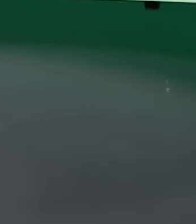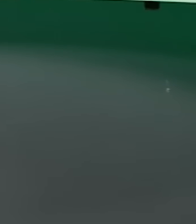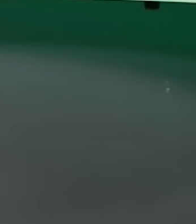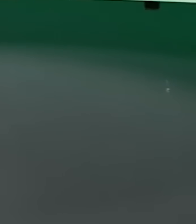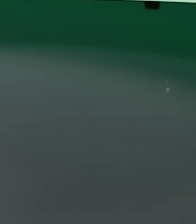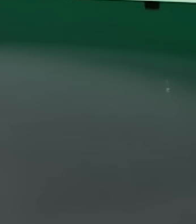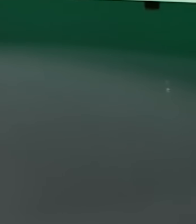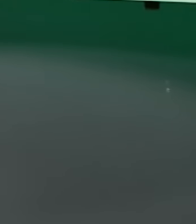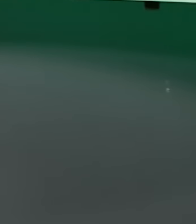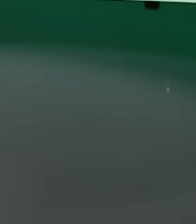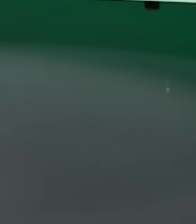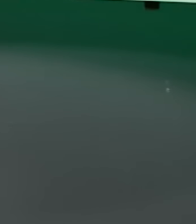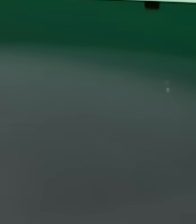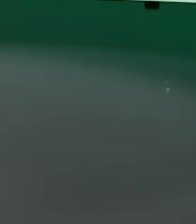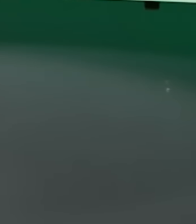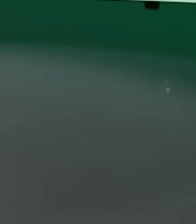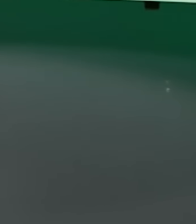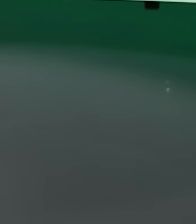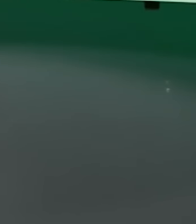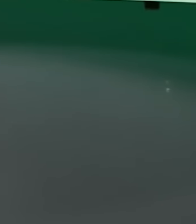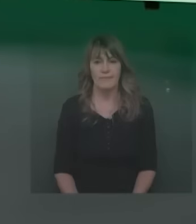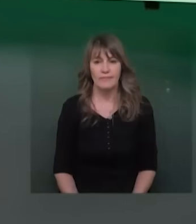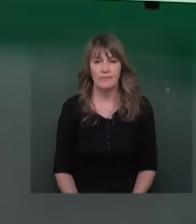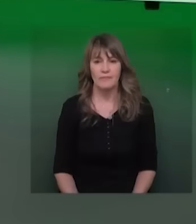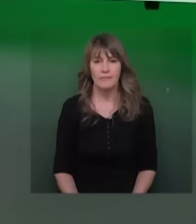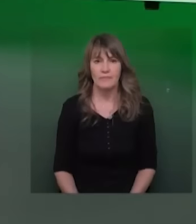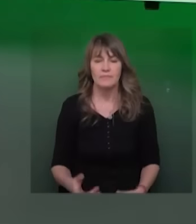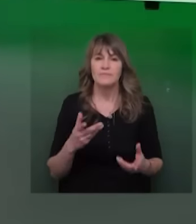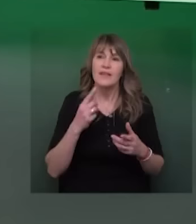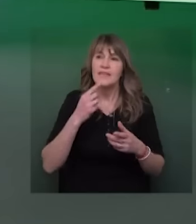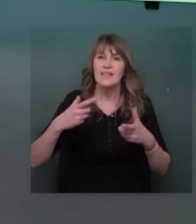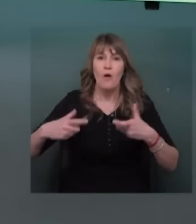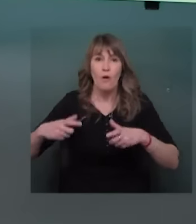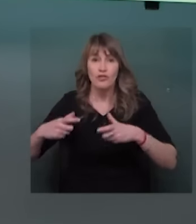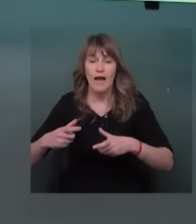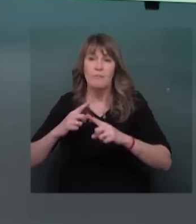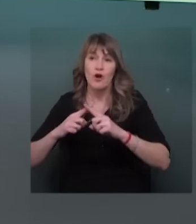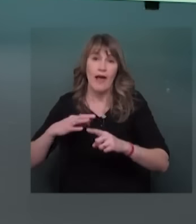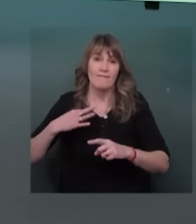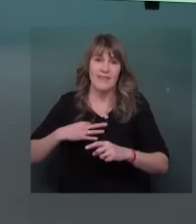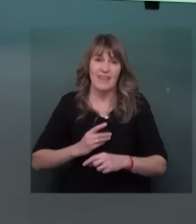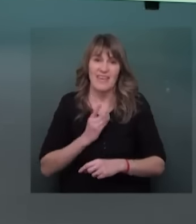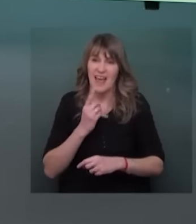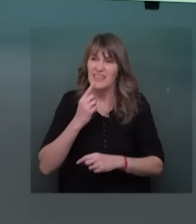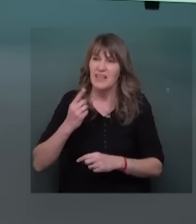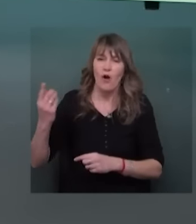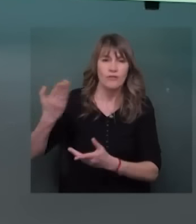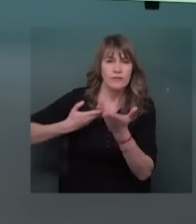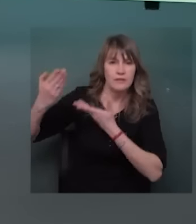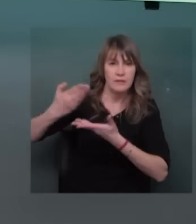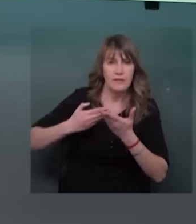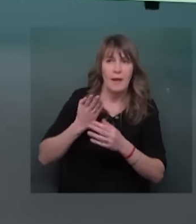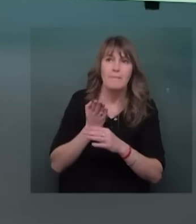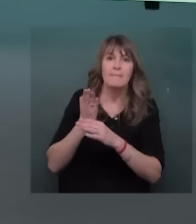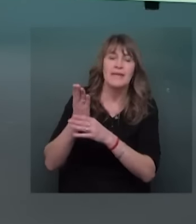tema la coordinadora popular y solidaria ollas por vida digna señala que existe hostigamiento y solicita a las autoridades